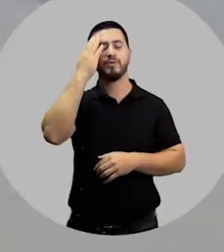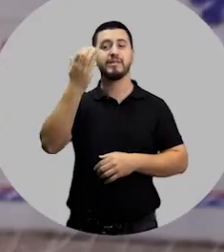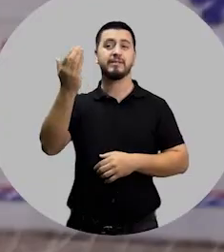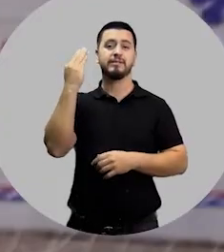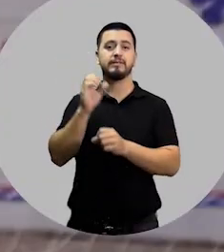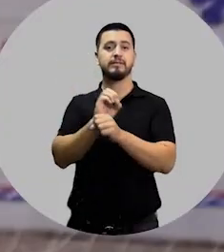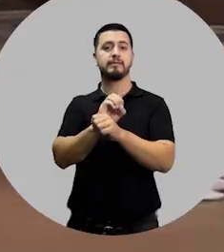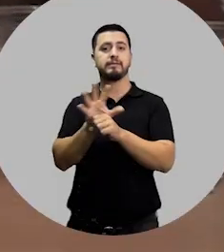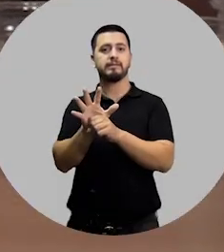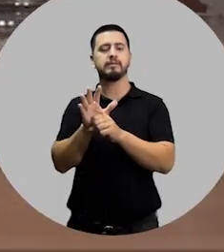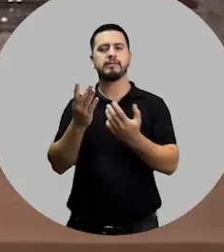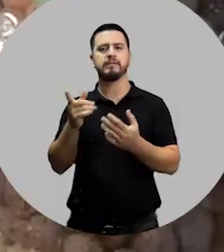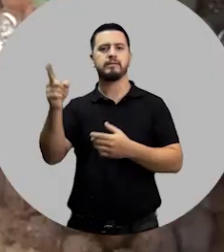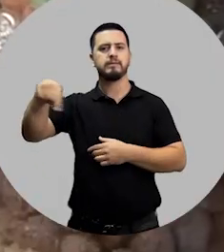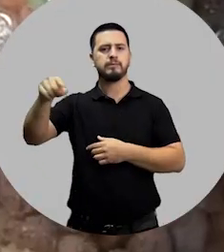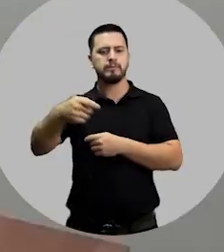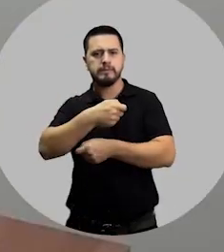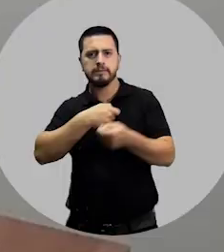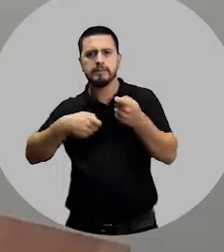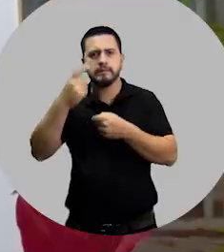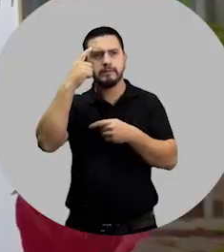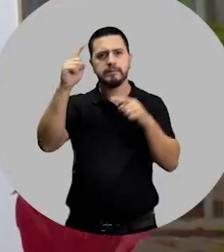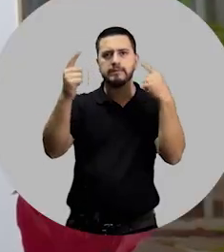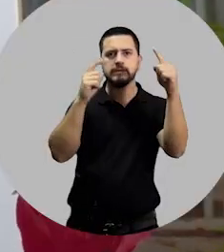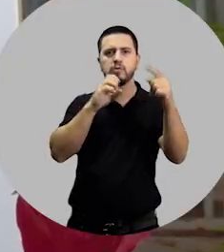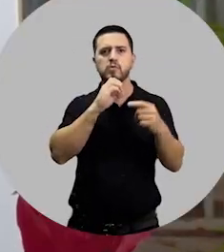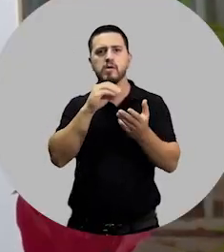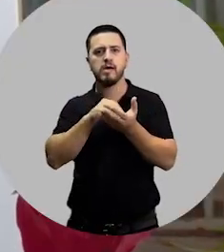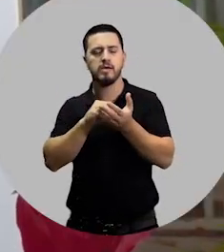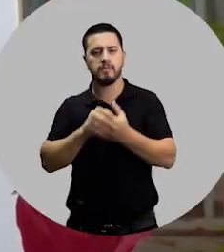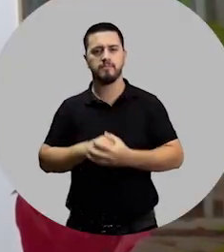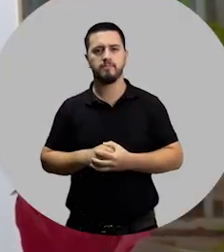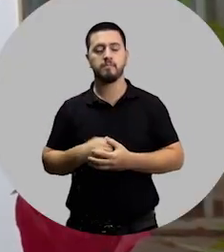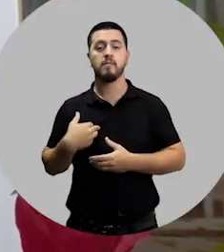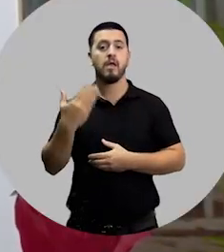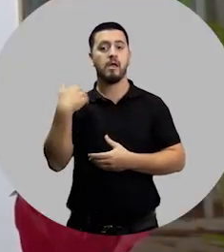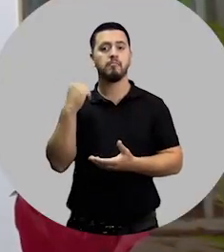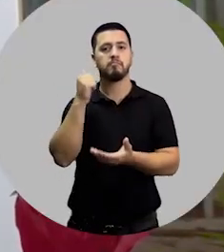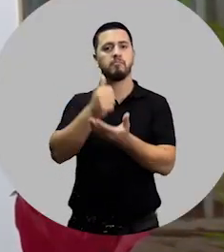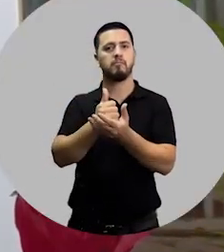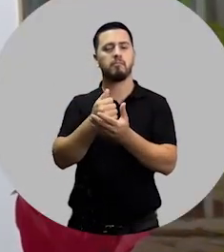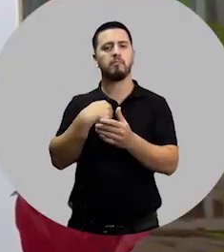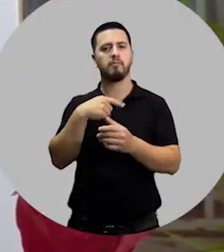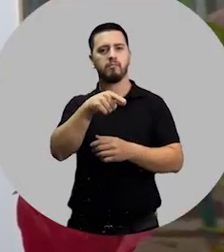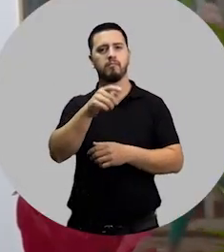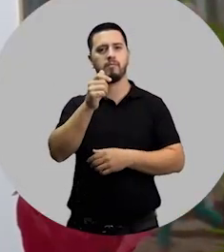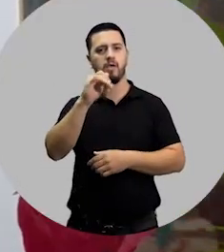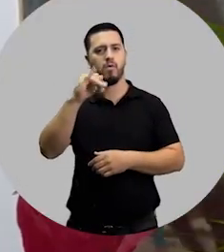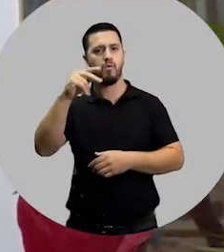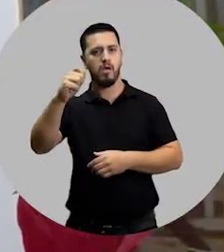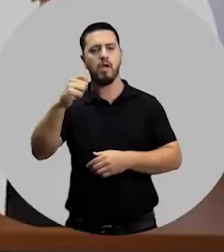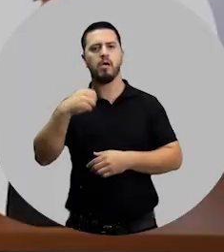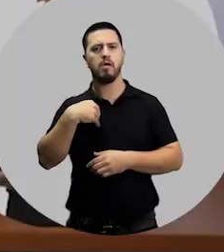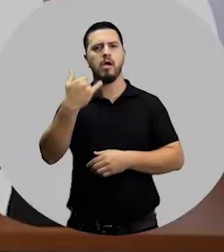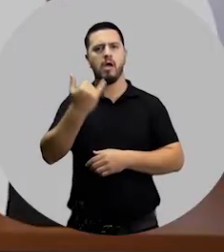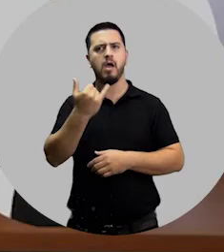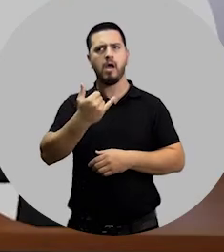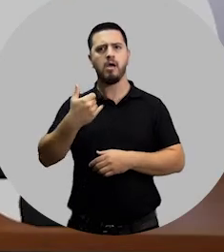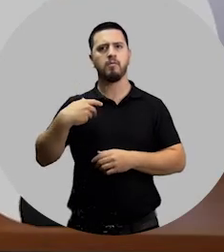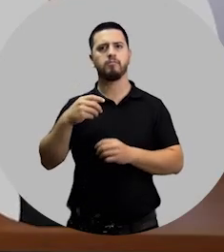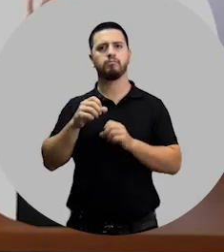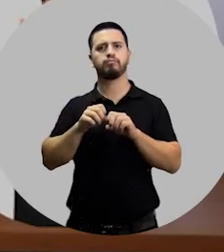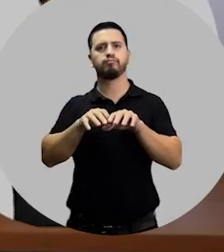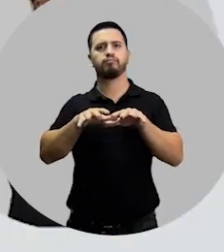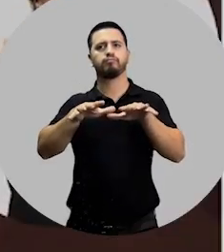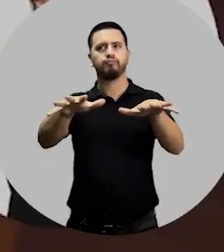de pandemia tuvieron que reinventarse. Desde que comencé a participar en Aikuaa, empecé a tener más